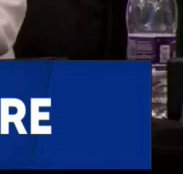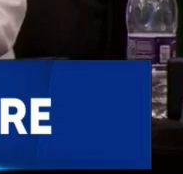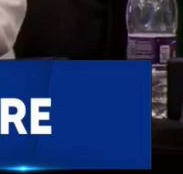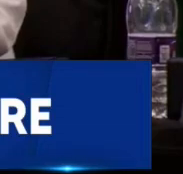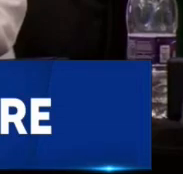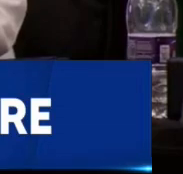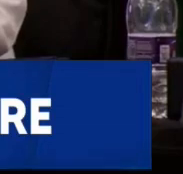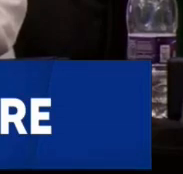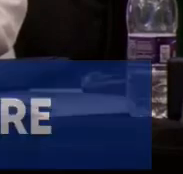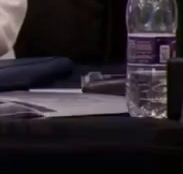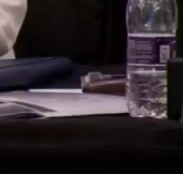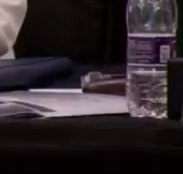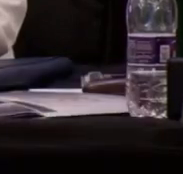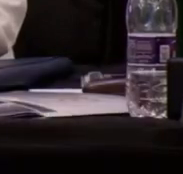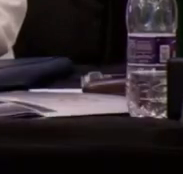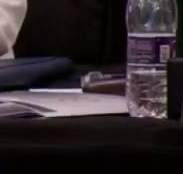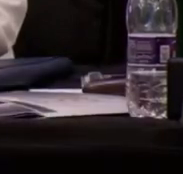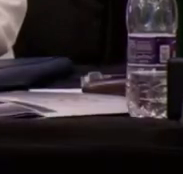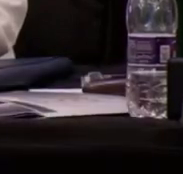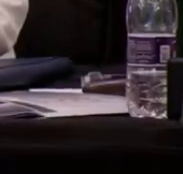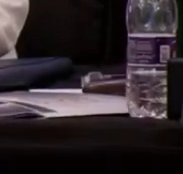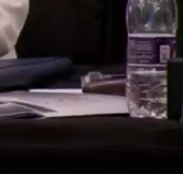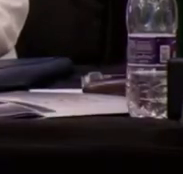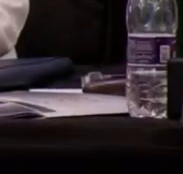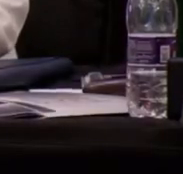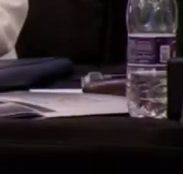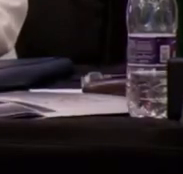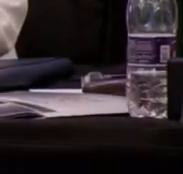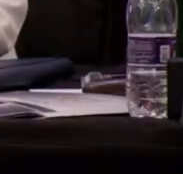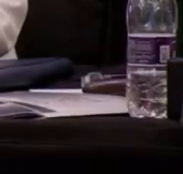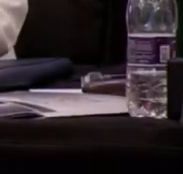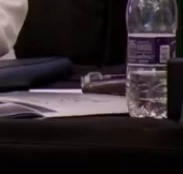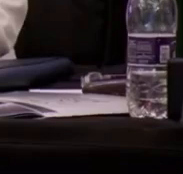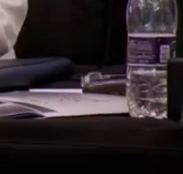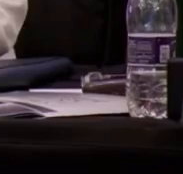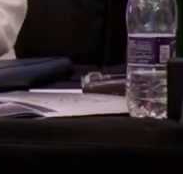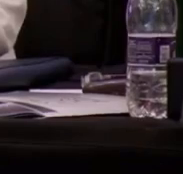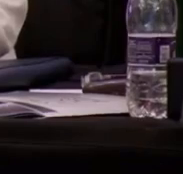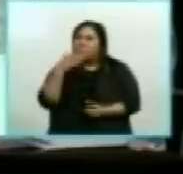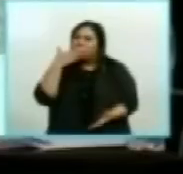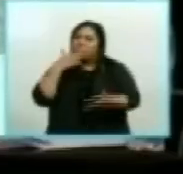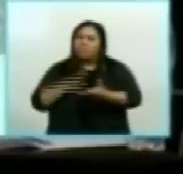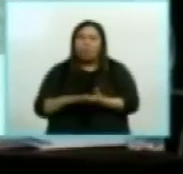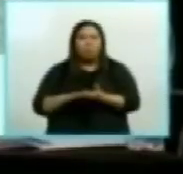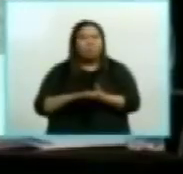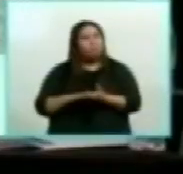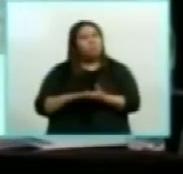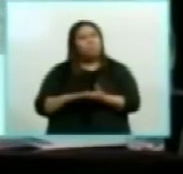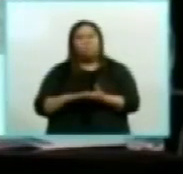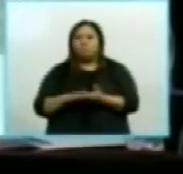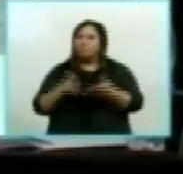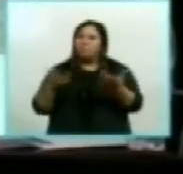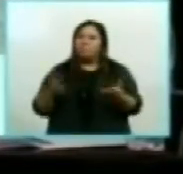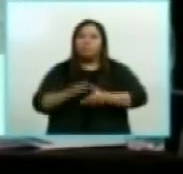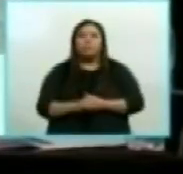bélicos. Hoy debemos de ratificar nuestro compromiso que nunca un pueblo de